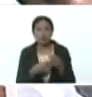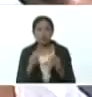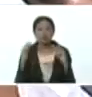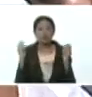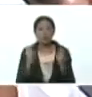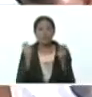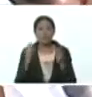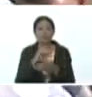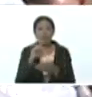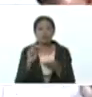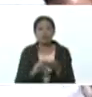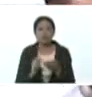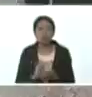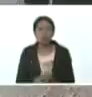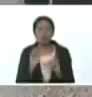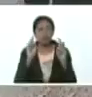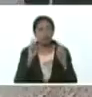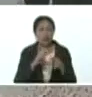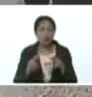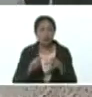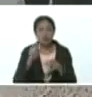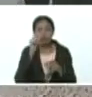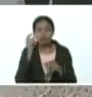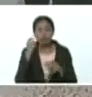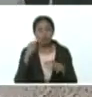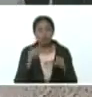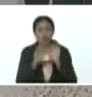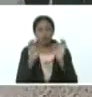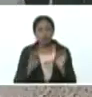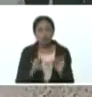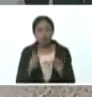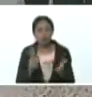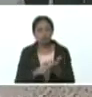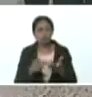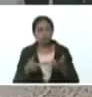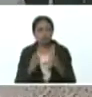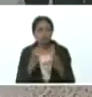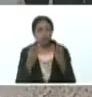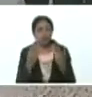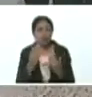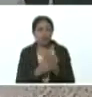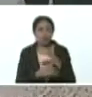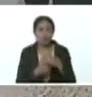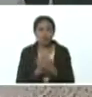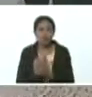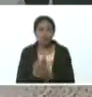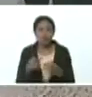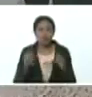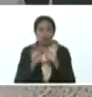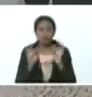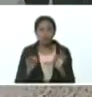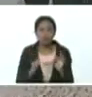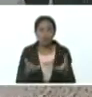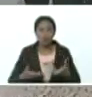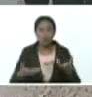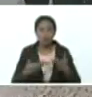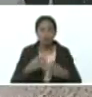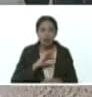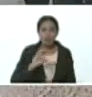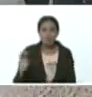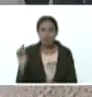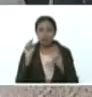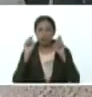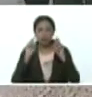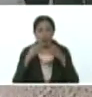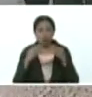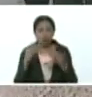campaña nacional para enseñar a nuestros niños y a nuestras niñas al correcto lavado de las manos, también a las cocineras de la patria, a todas las personas